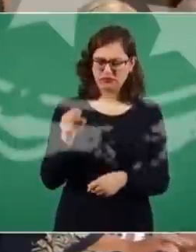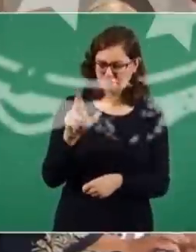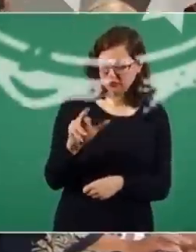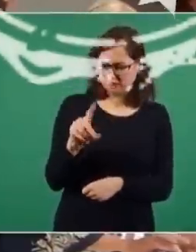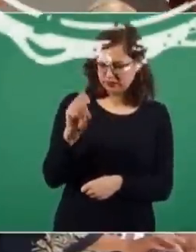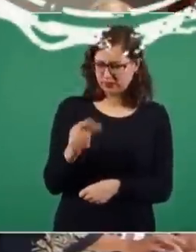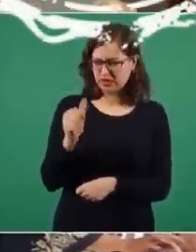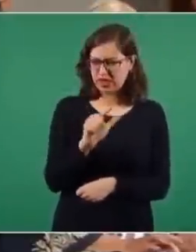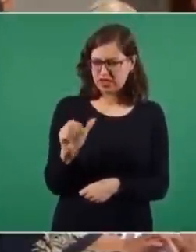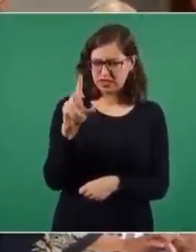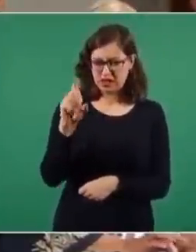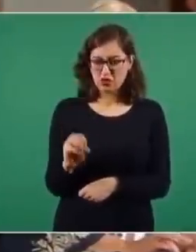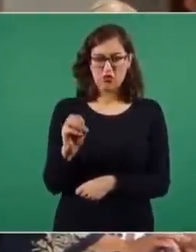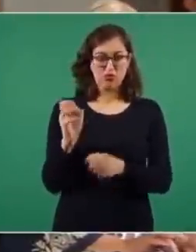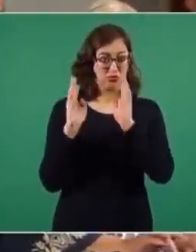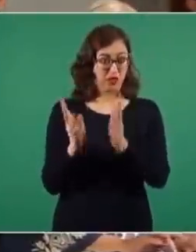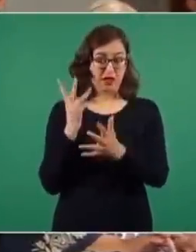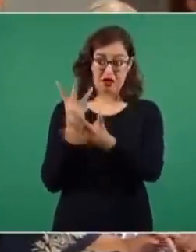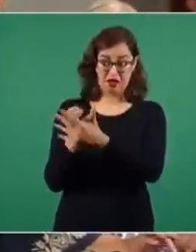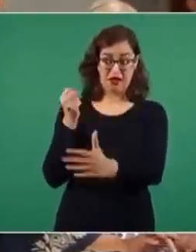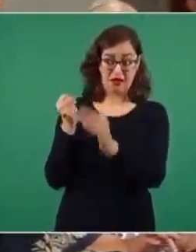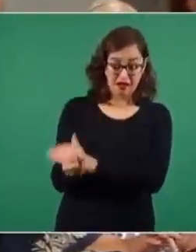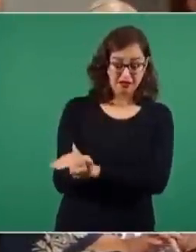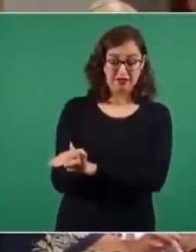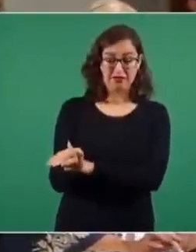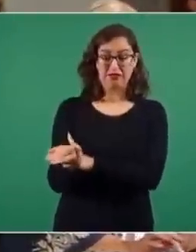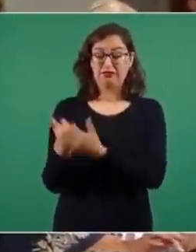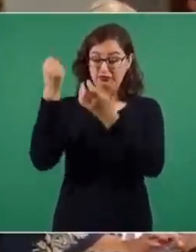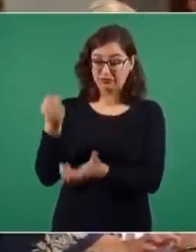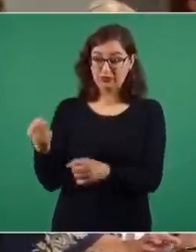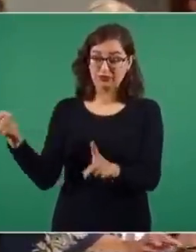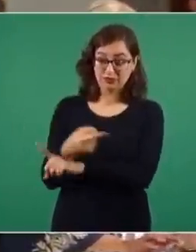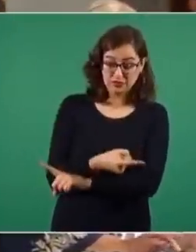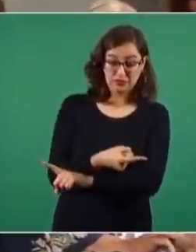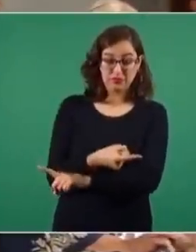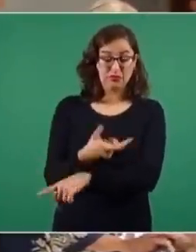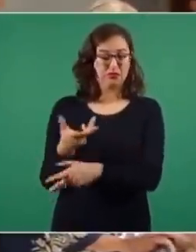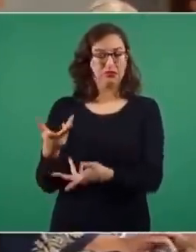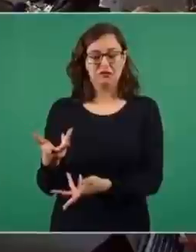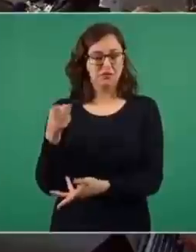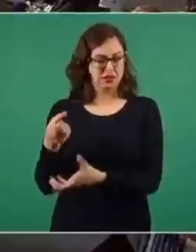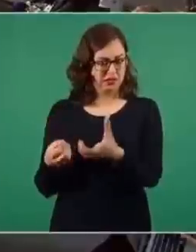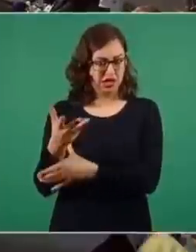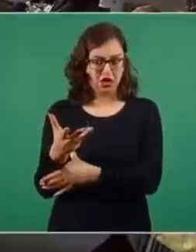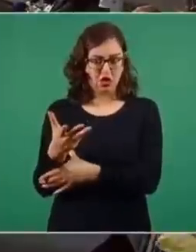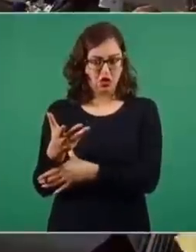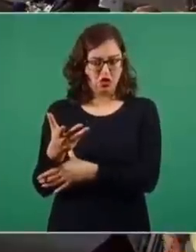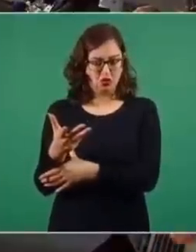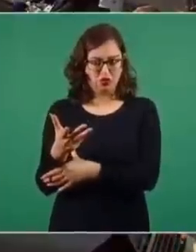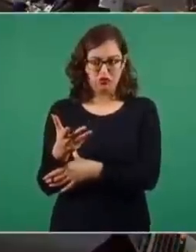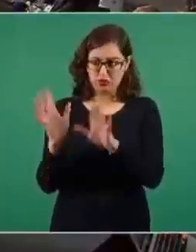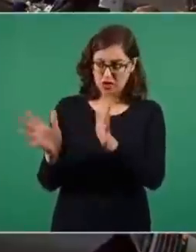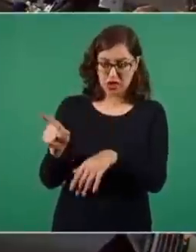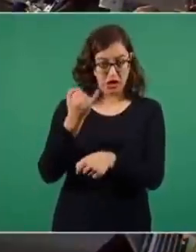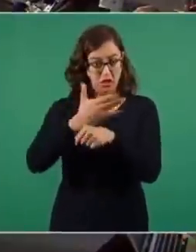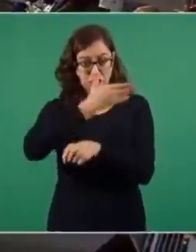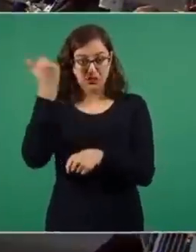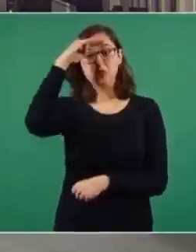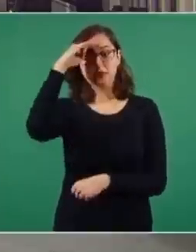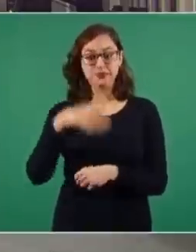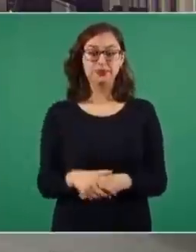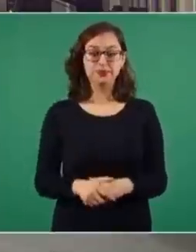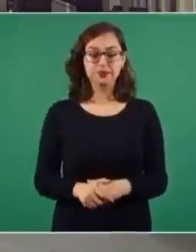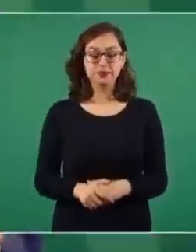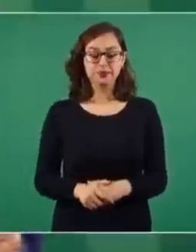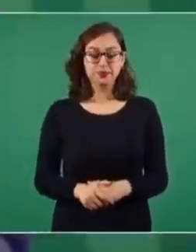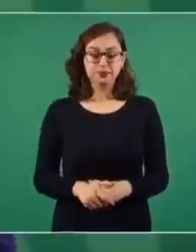Ricardo Gallardo Cardona, ya preso por cuestiones de desvíos de recursos, y que no salió libre por haber él comprobado su inocencia. Salió libre por faltas al debido proceso.